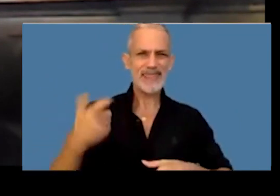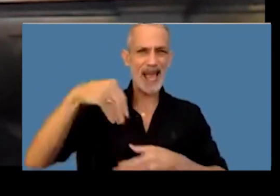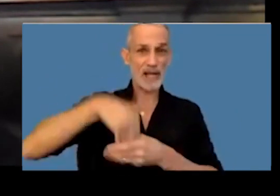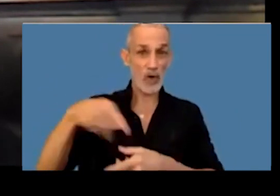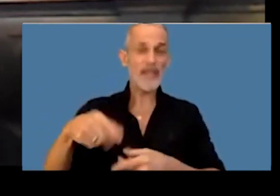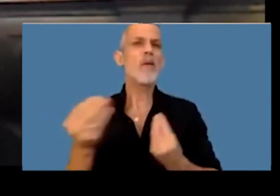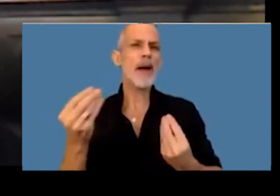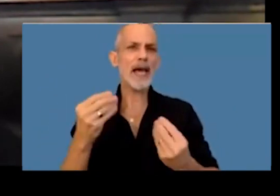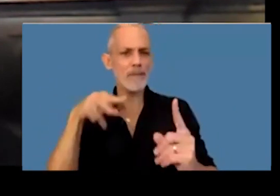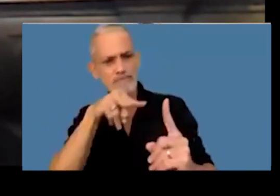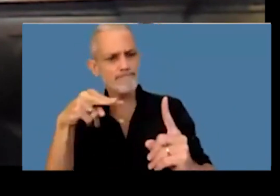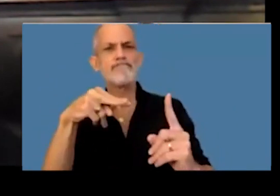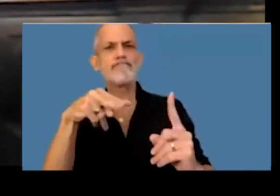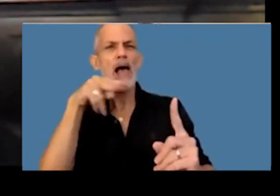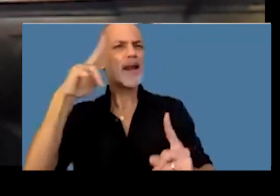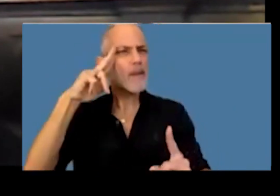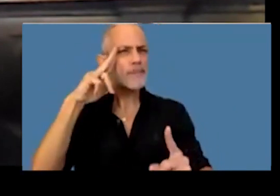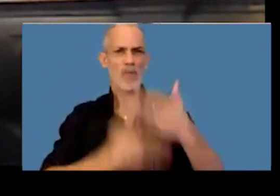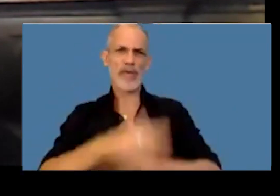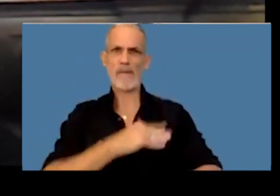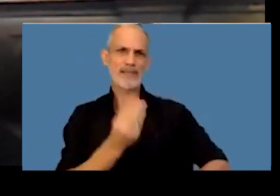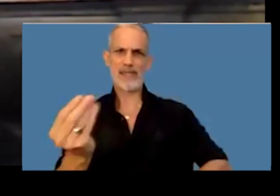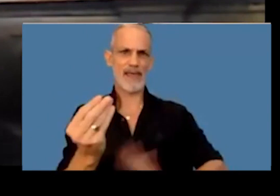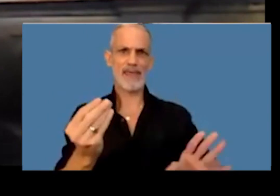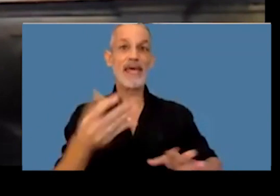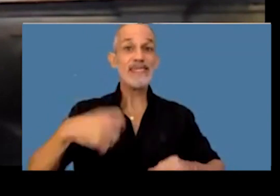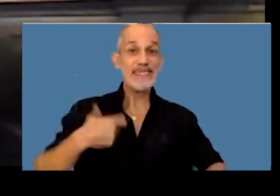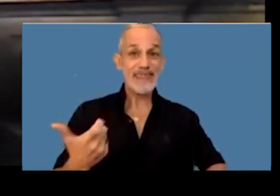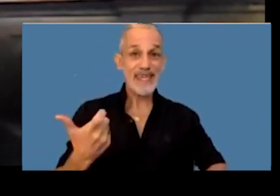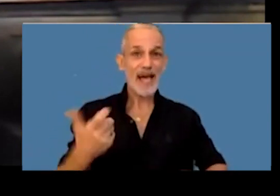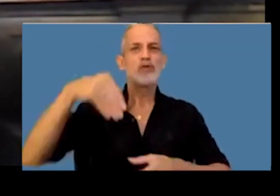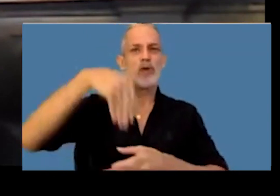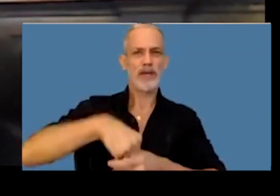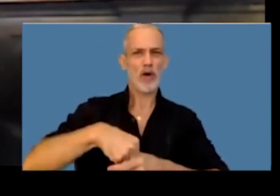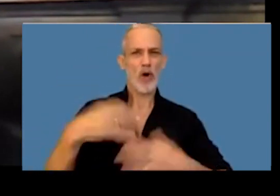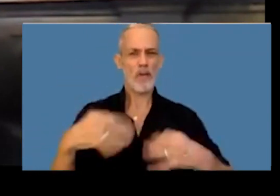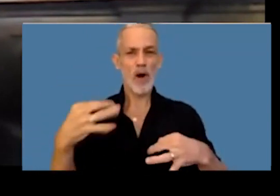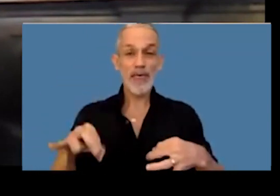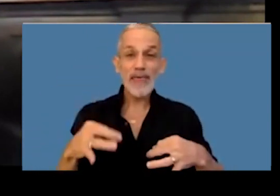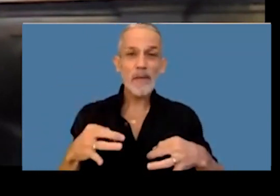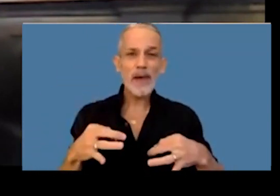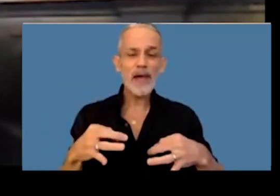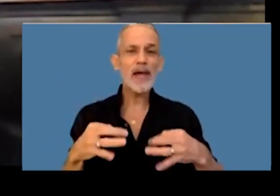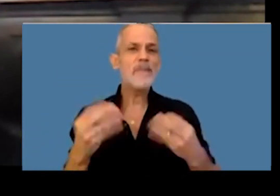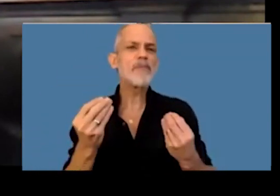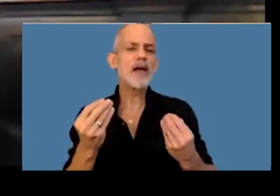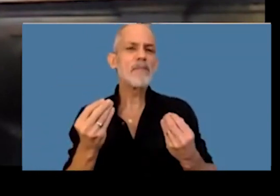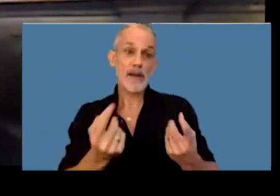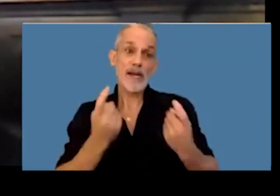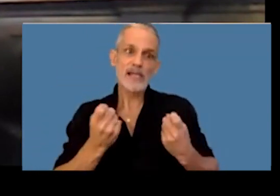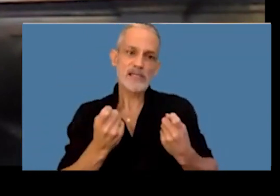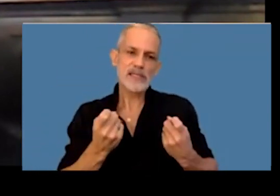perspectiva de discapacidad esté presente y para que los sindicatos incorporen también la necesidad